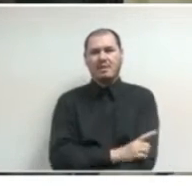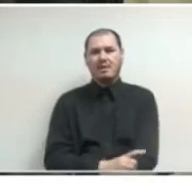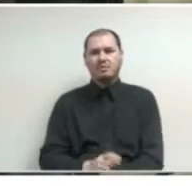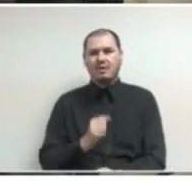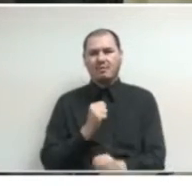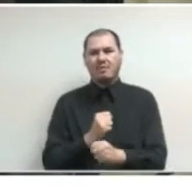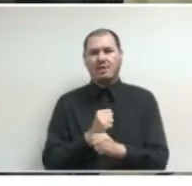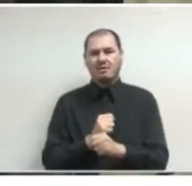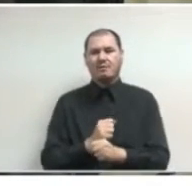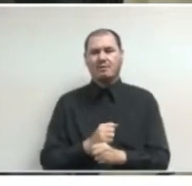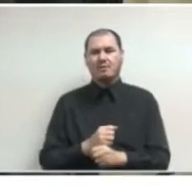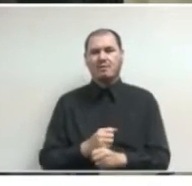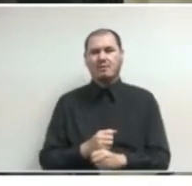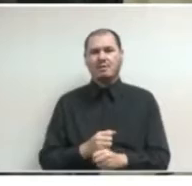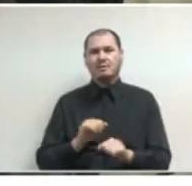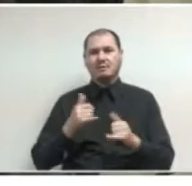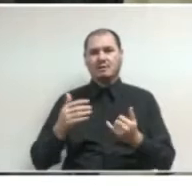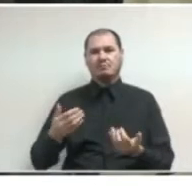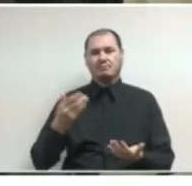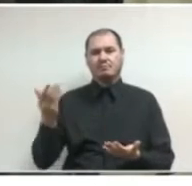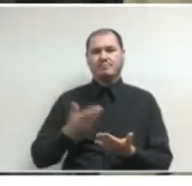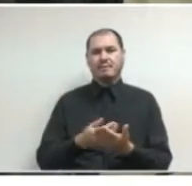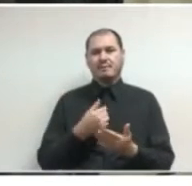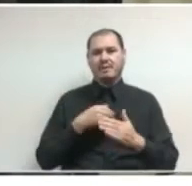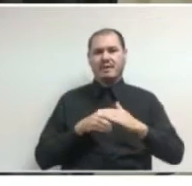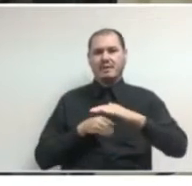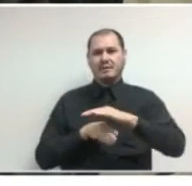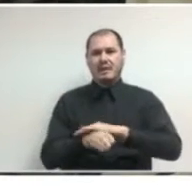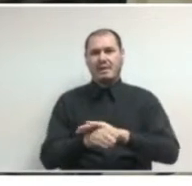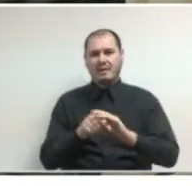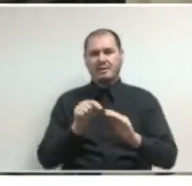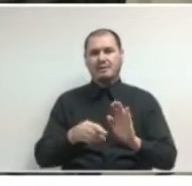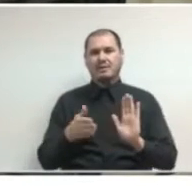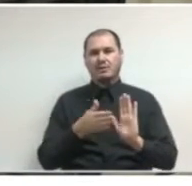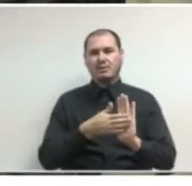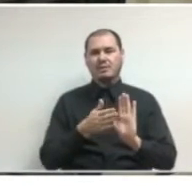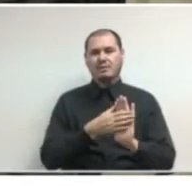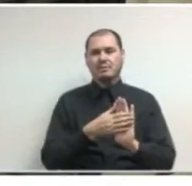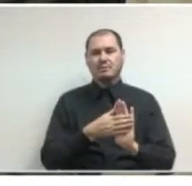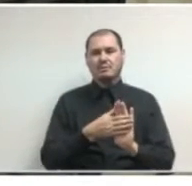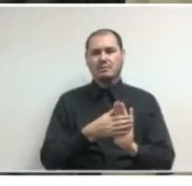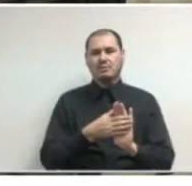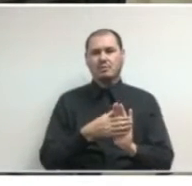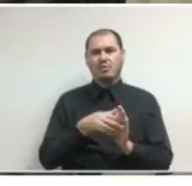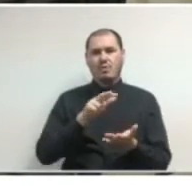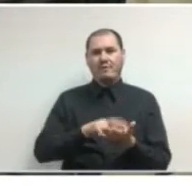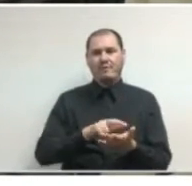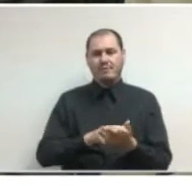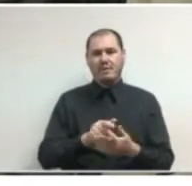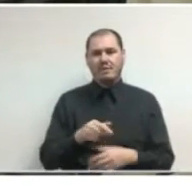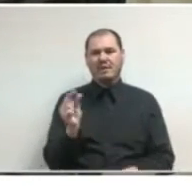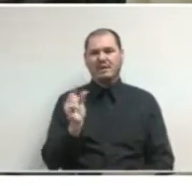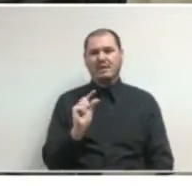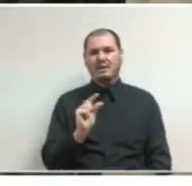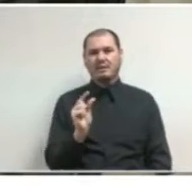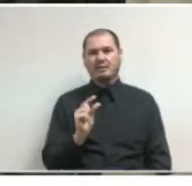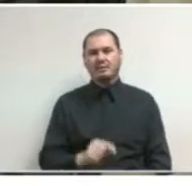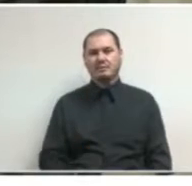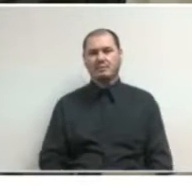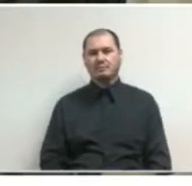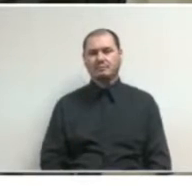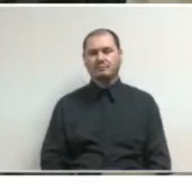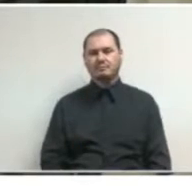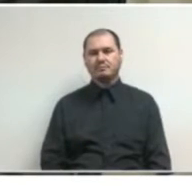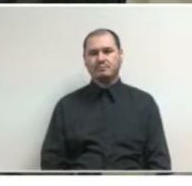hecho mi derecho laboral. O el COAPE, funcionario. Ja. O pechamos, oye,